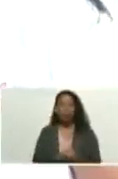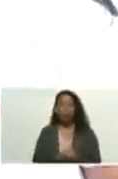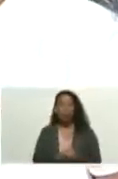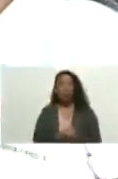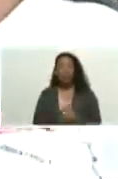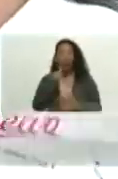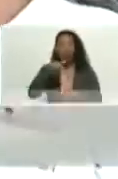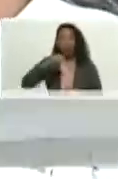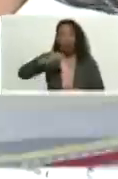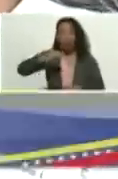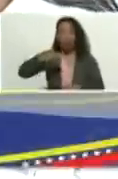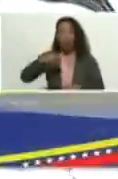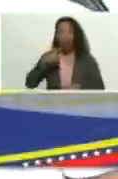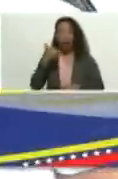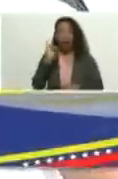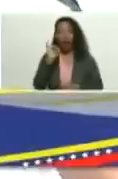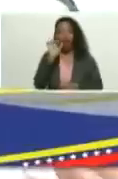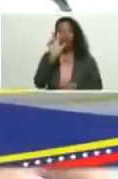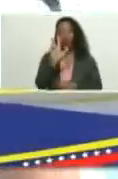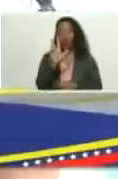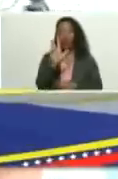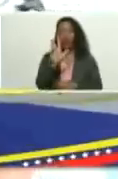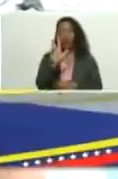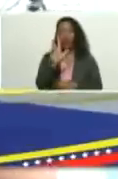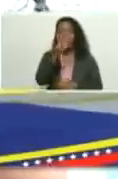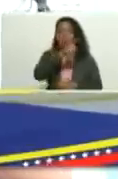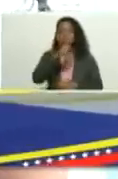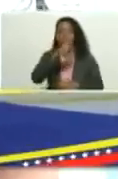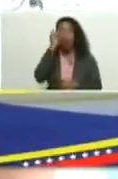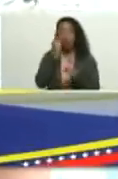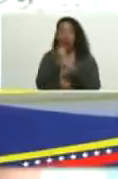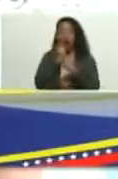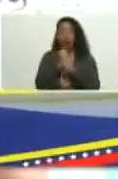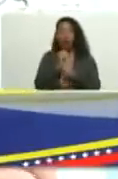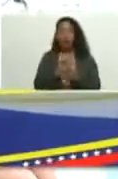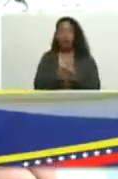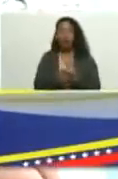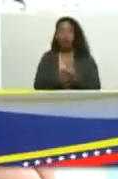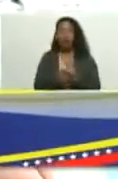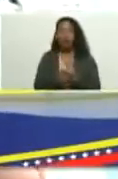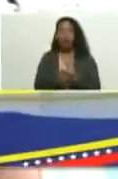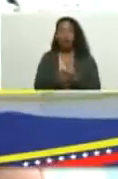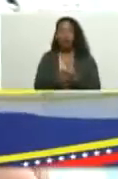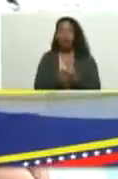CPT somos tres personas, mi compañera Norbelia Cardoso,